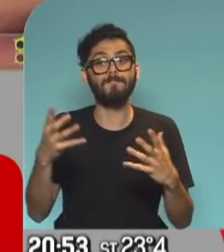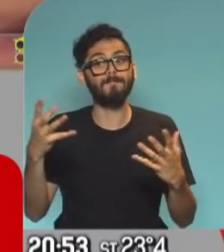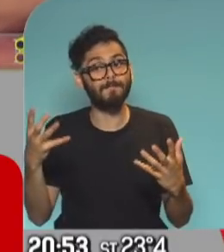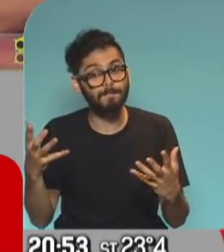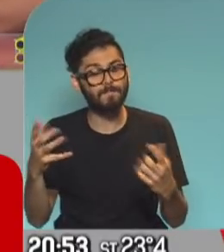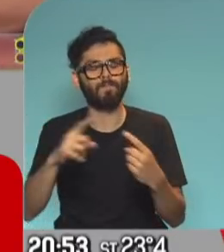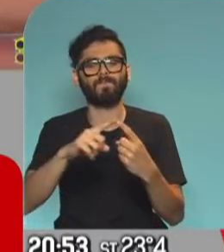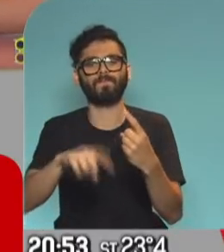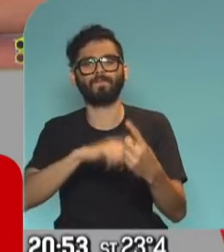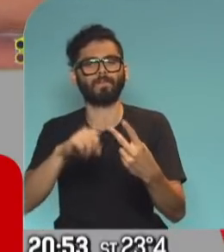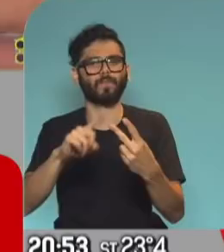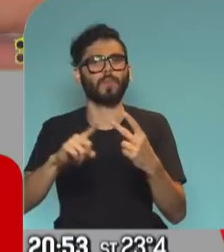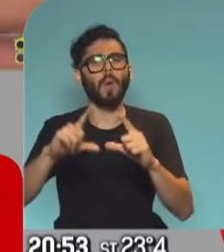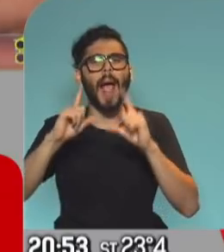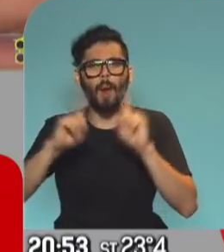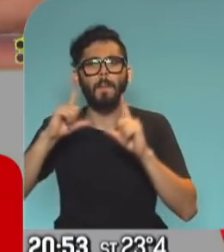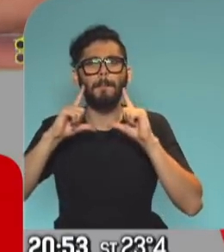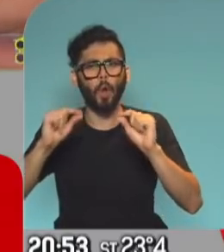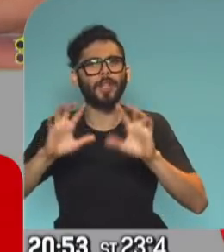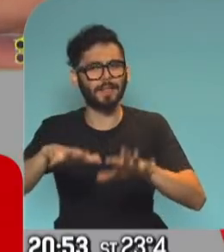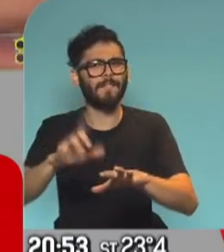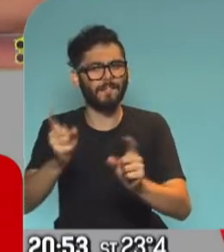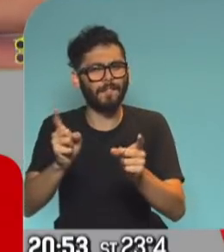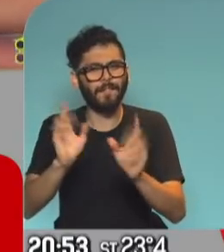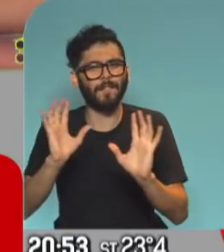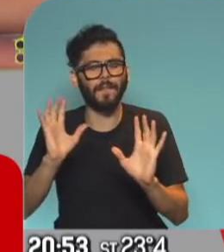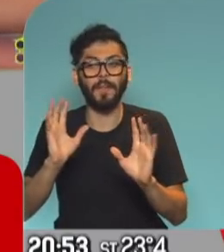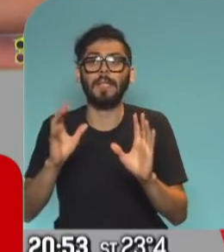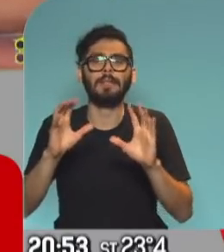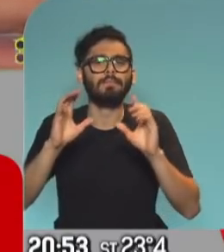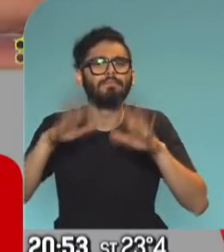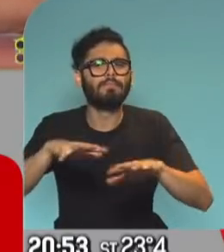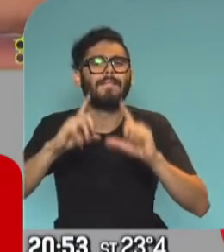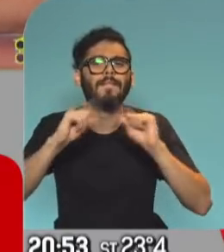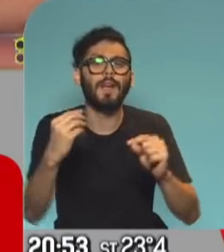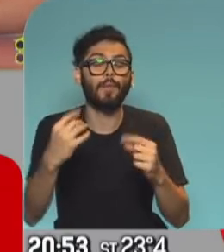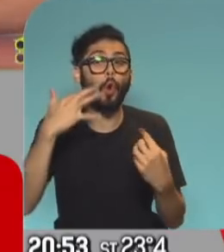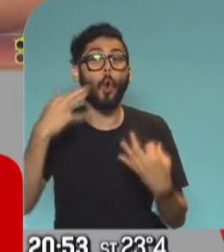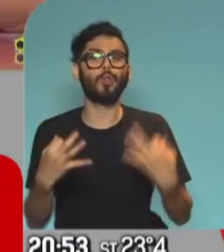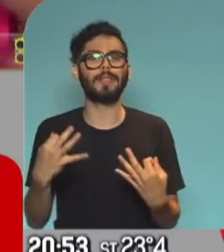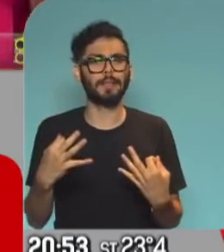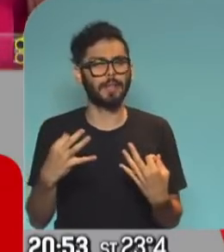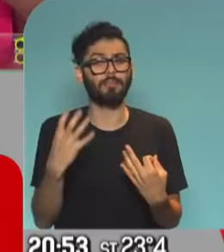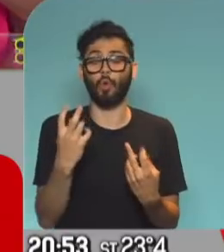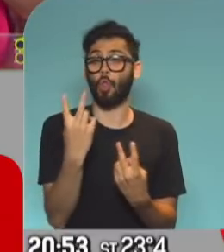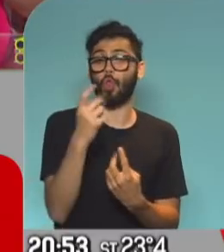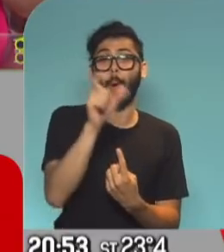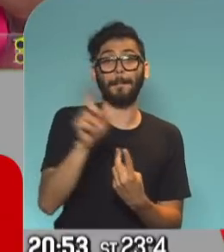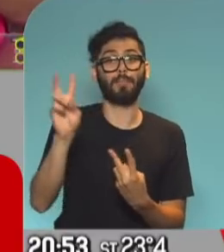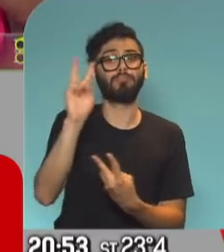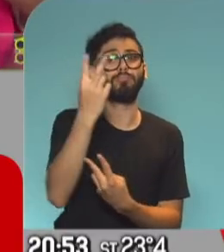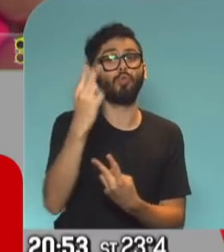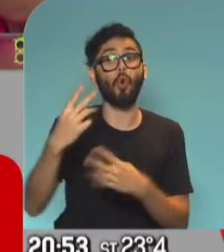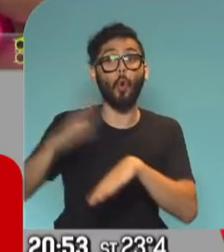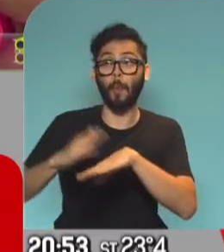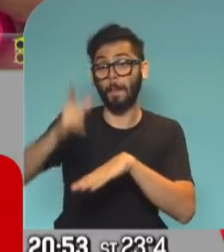también hay focos de protesta, como decía, que también están pidiendo justicia por las 2 personas que murieron asesinadas por la